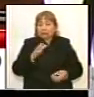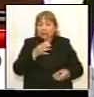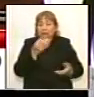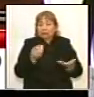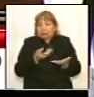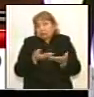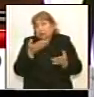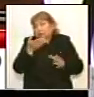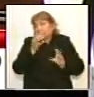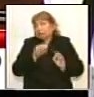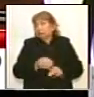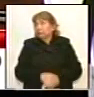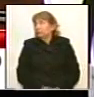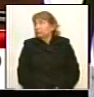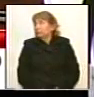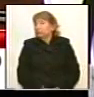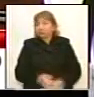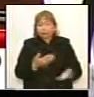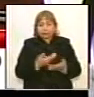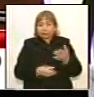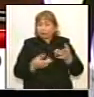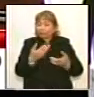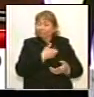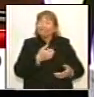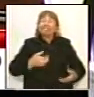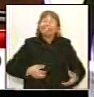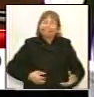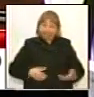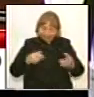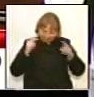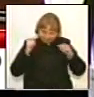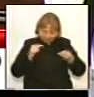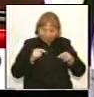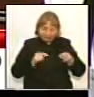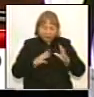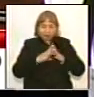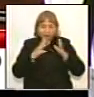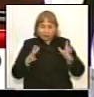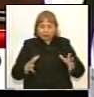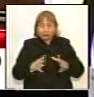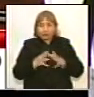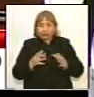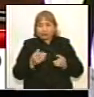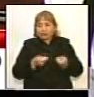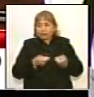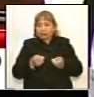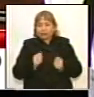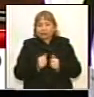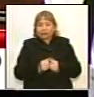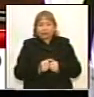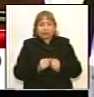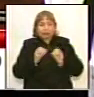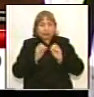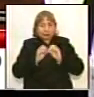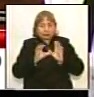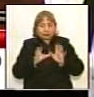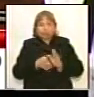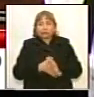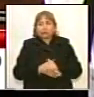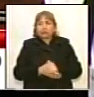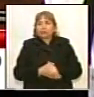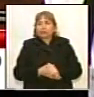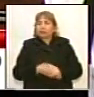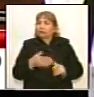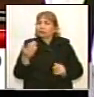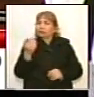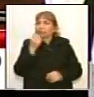decida. Entonces, presidente, yo creo que hay que ser en esto bastante claro. Se está haciendo todo un aspaviento por parte de la